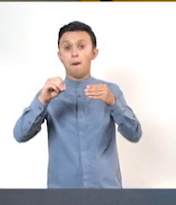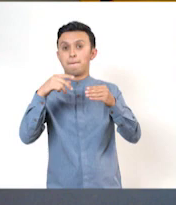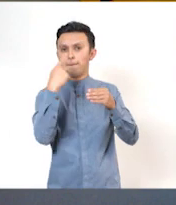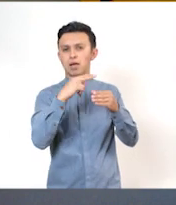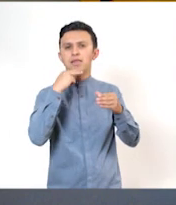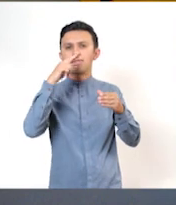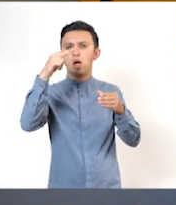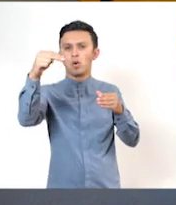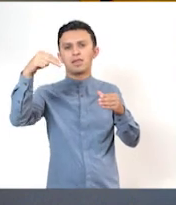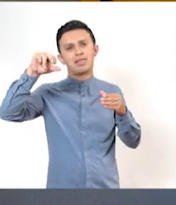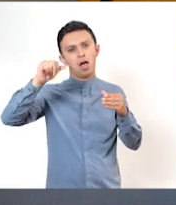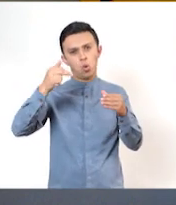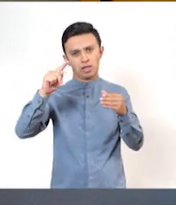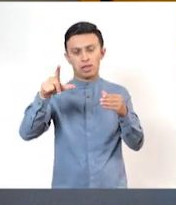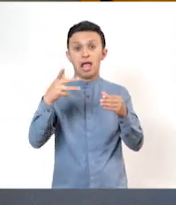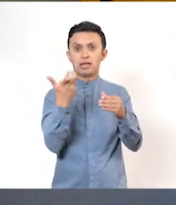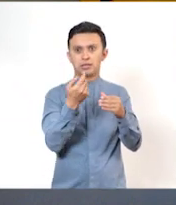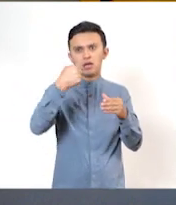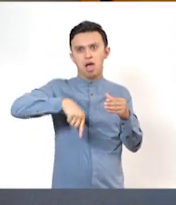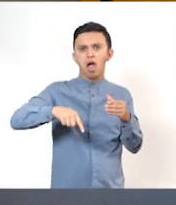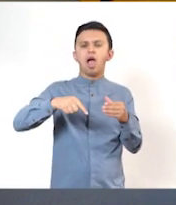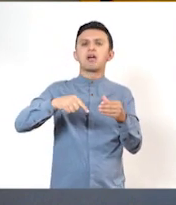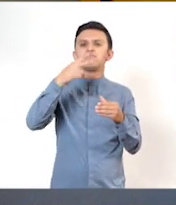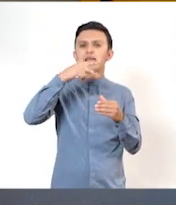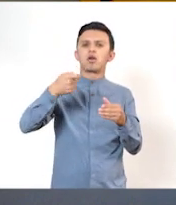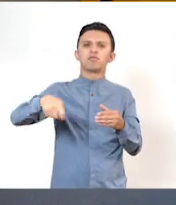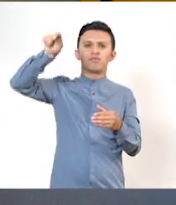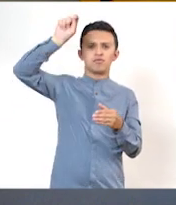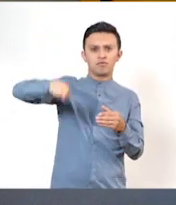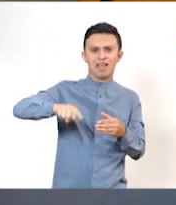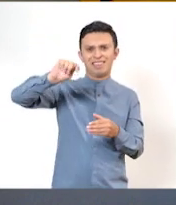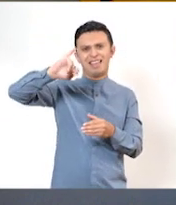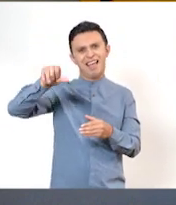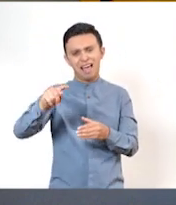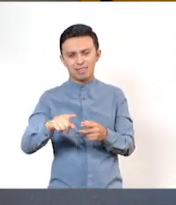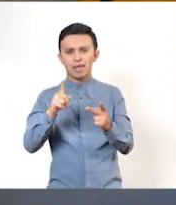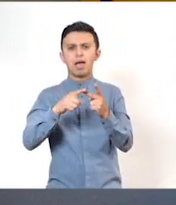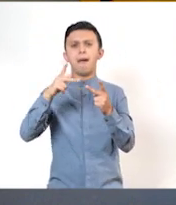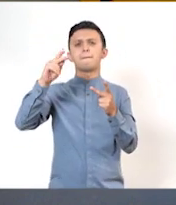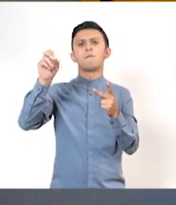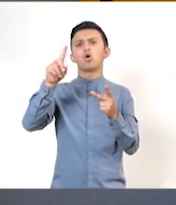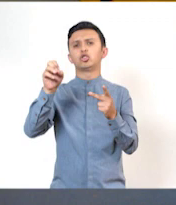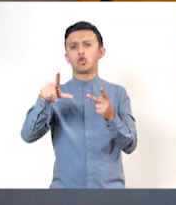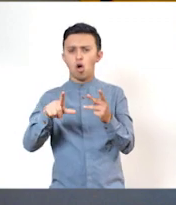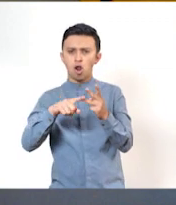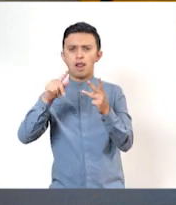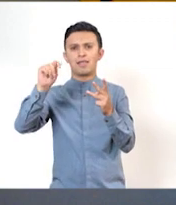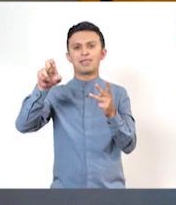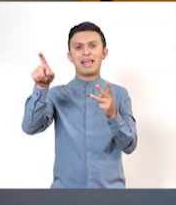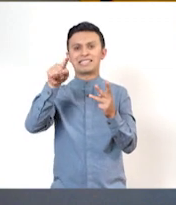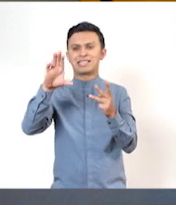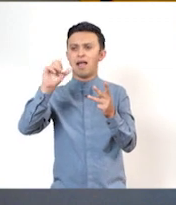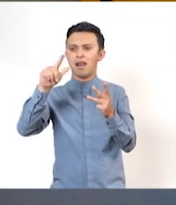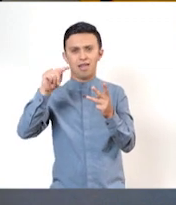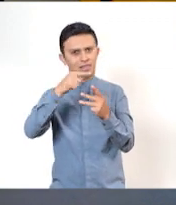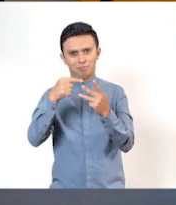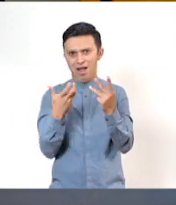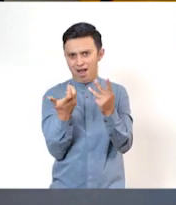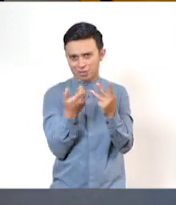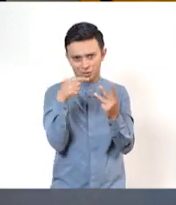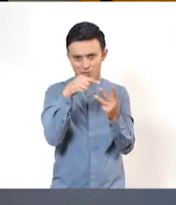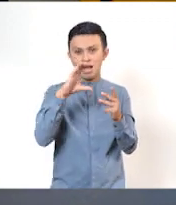con maíz para hacer bebidas como el tejate, el tezcalate, el pozol. ¿Los han probado? Muy bien, ahora vas tú.